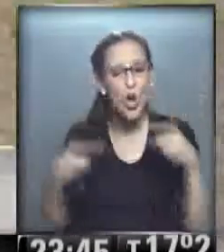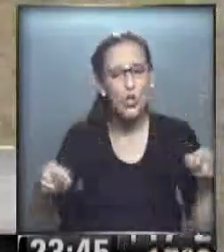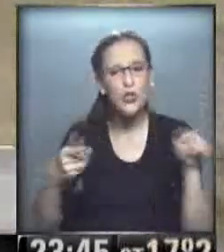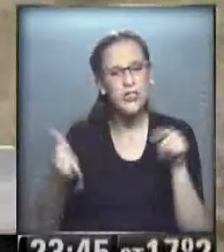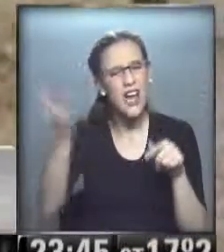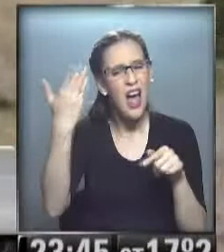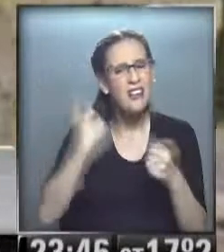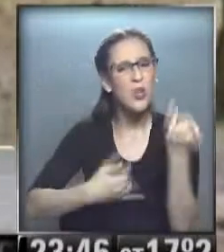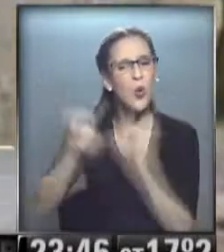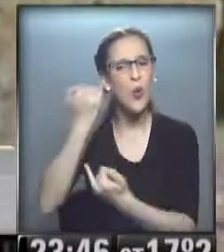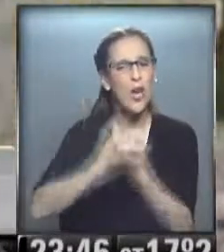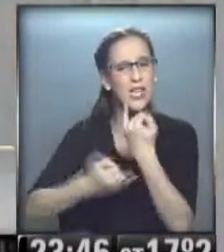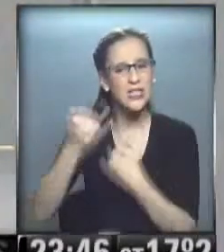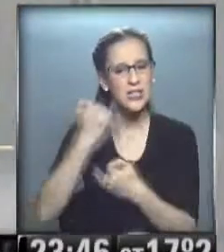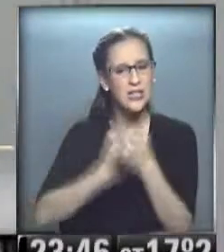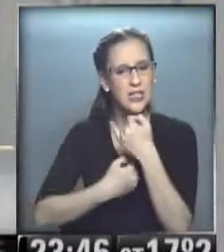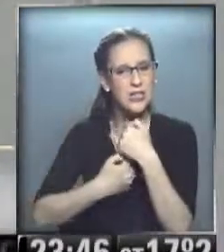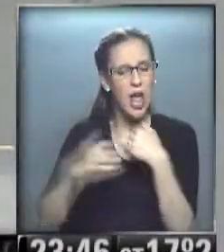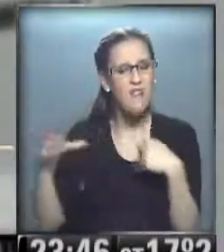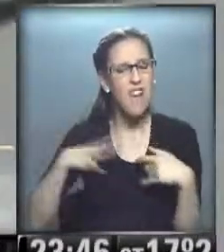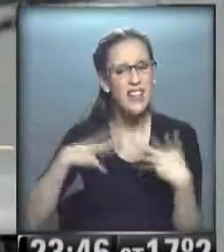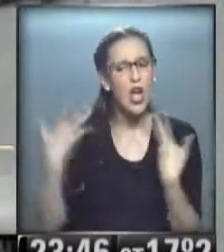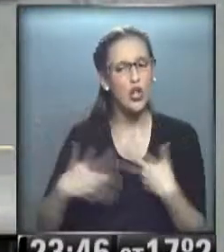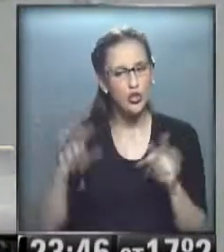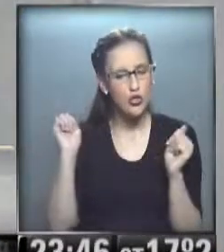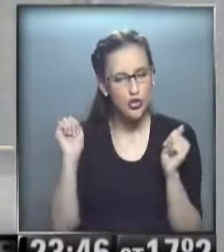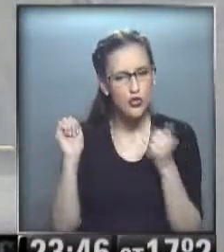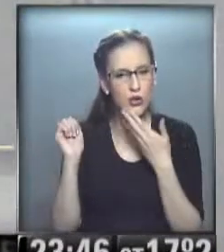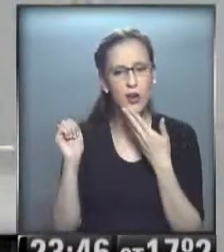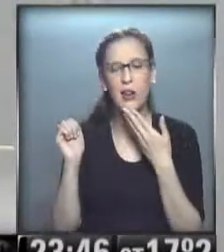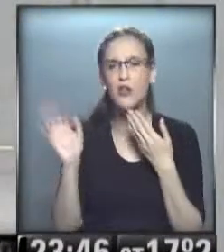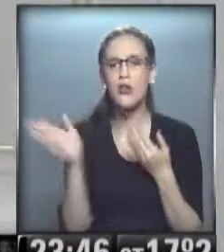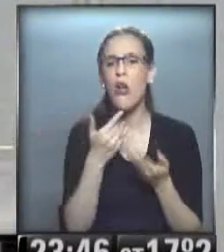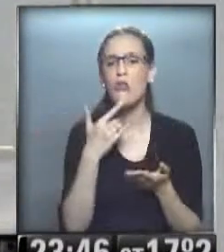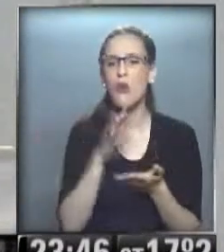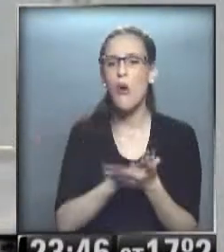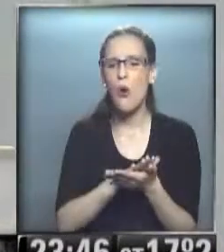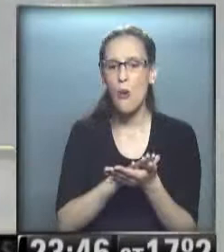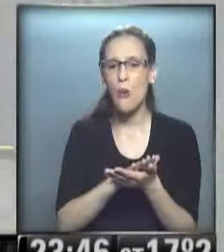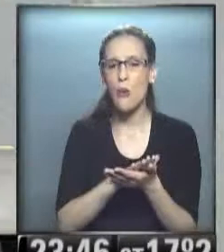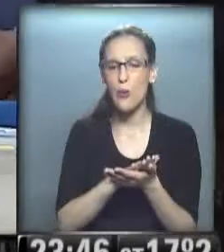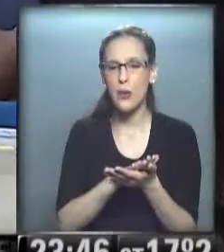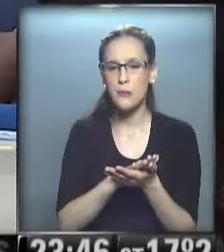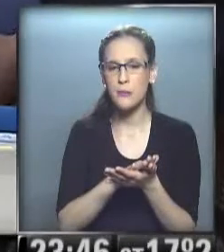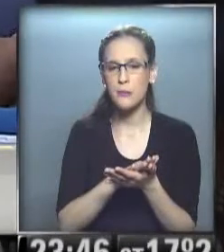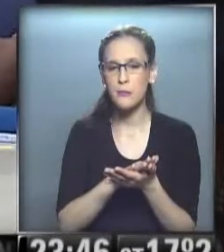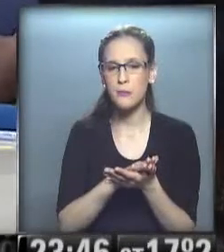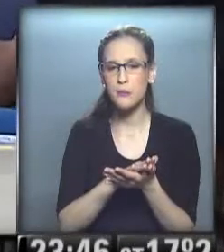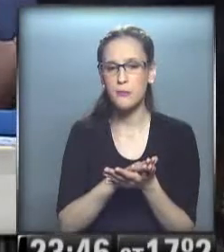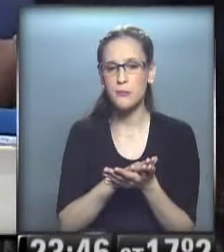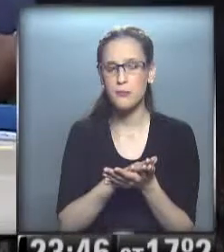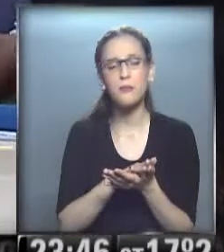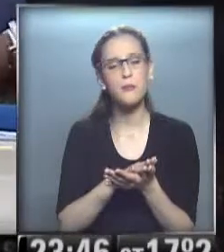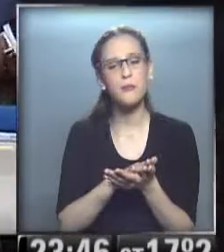recién que no los había encontrado, todo lo que había significado de alguna manera la performance registrada de la